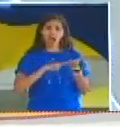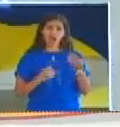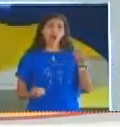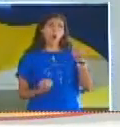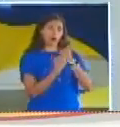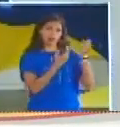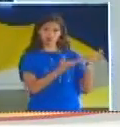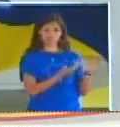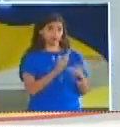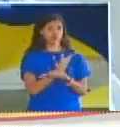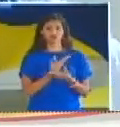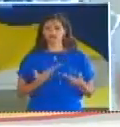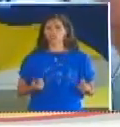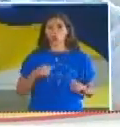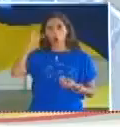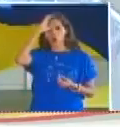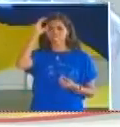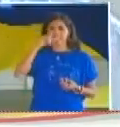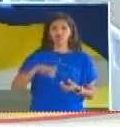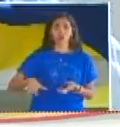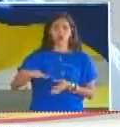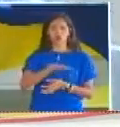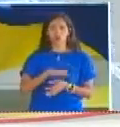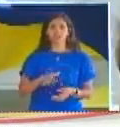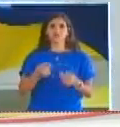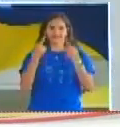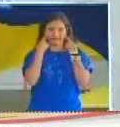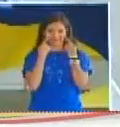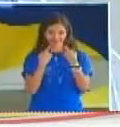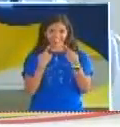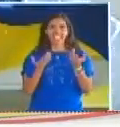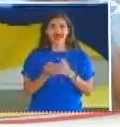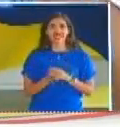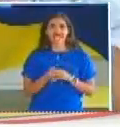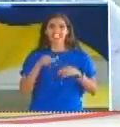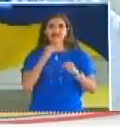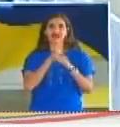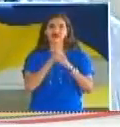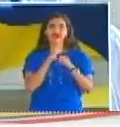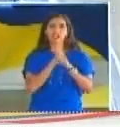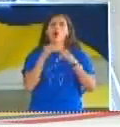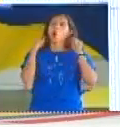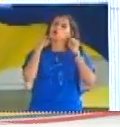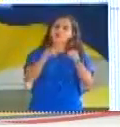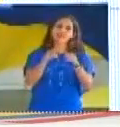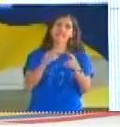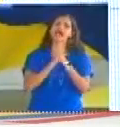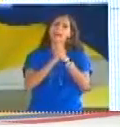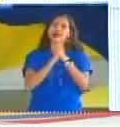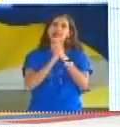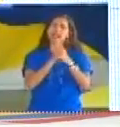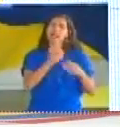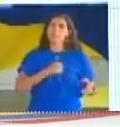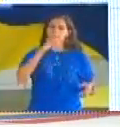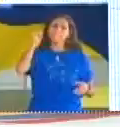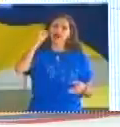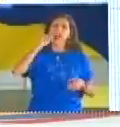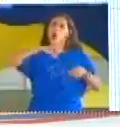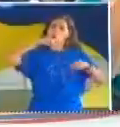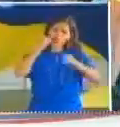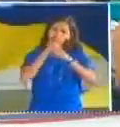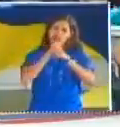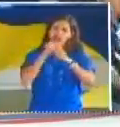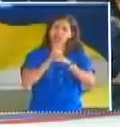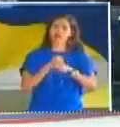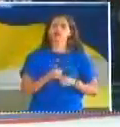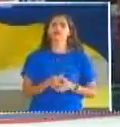conciencia el trabajador y a los trabajadores. El único líder de aquí, de la clase obrera que existe, es usted, camarada presidente, dirigente sindical, obrero. Es el